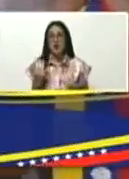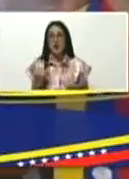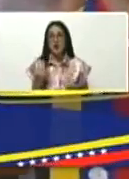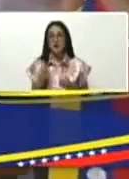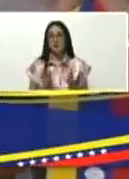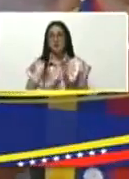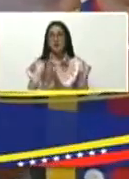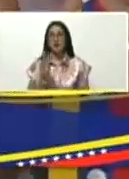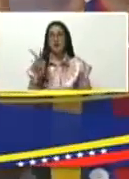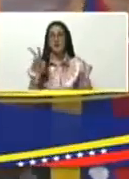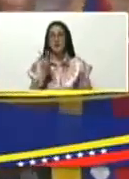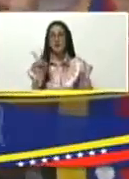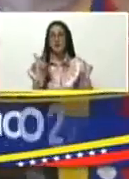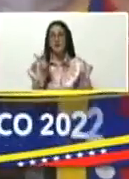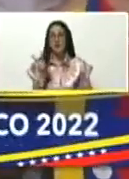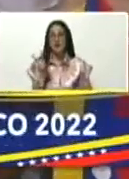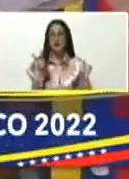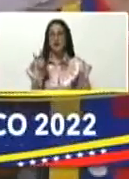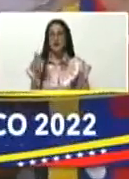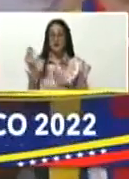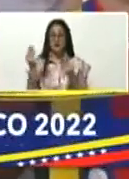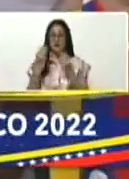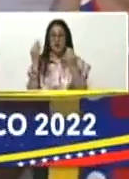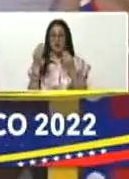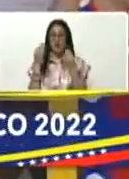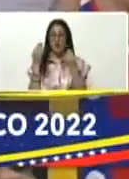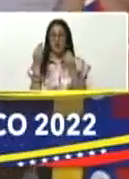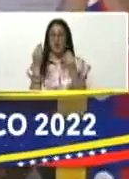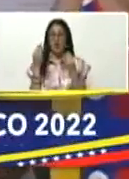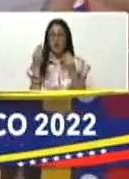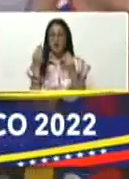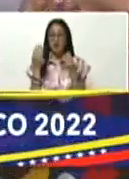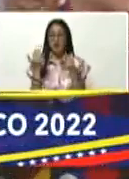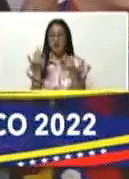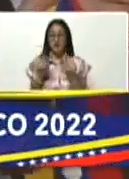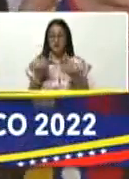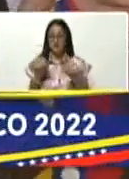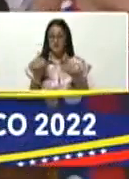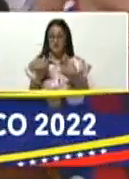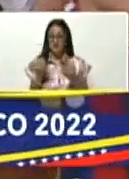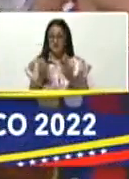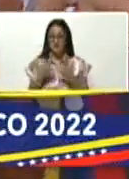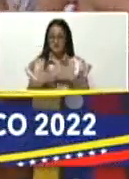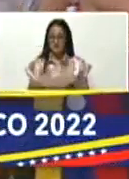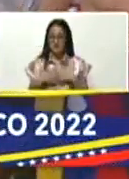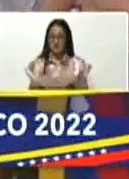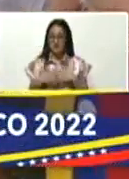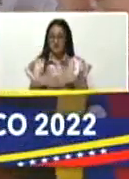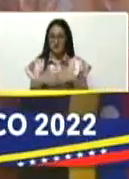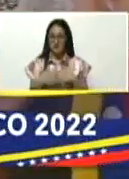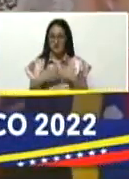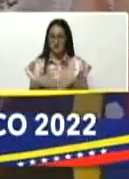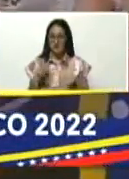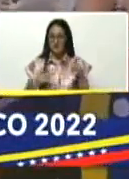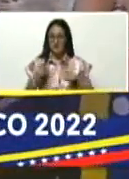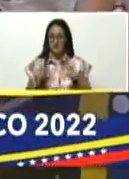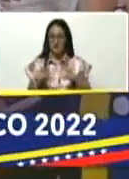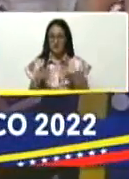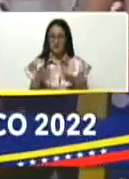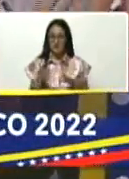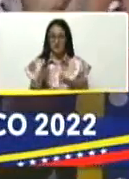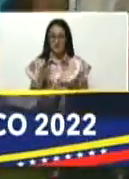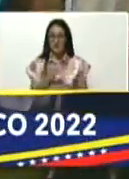adelante al país. Nos formaron a ser realmente empresas. empresas, empresarios, donde no vamos